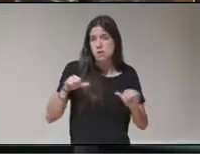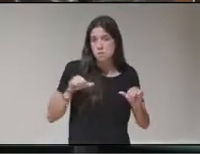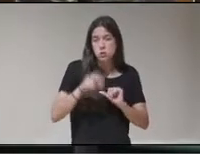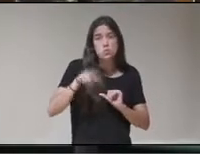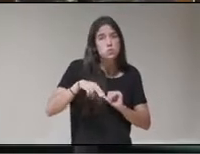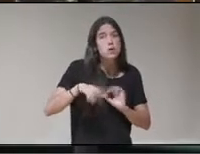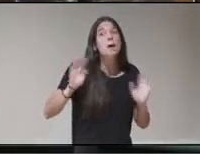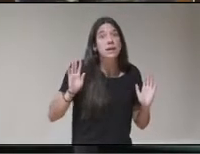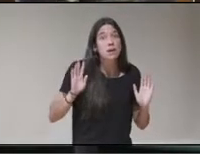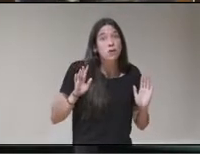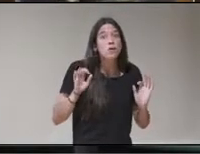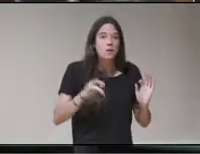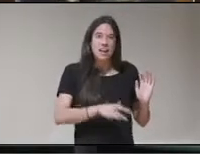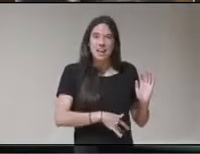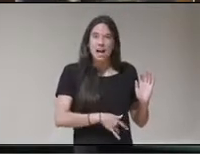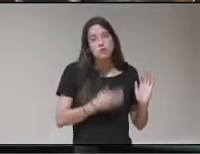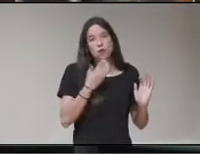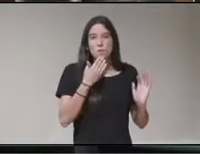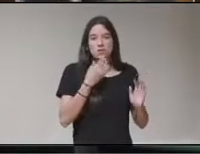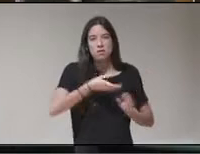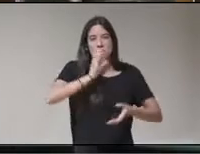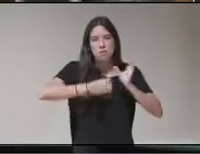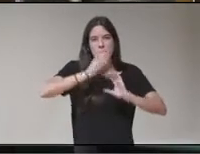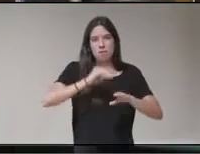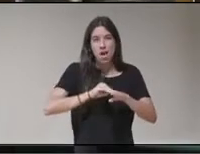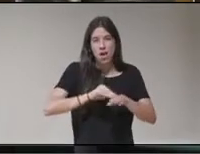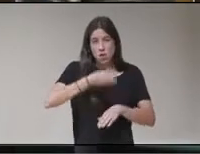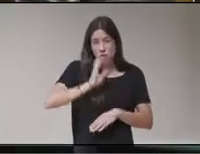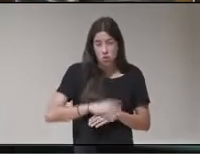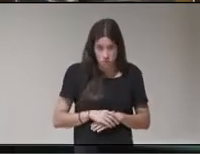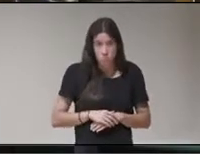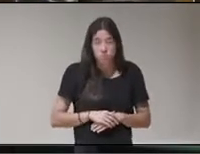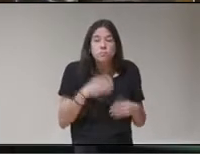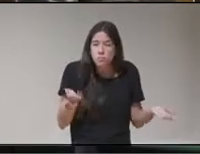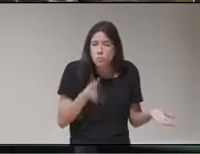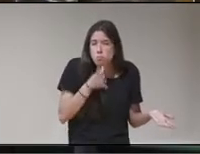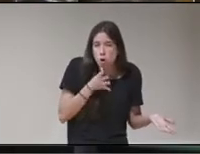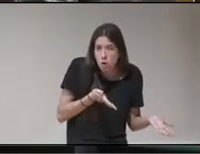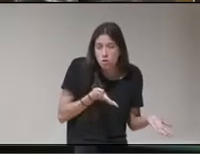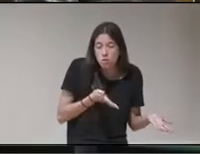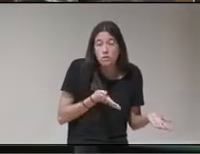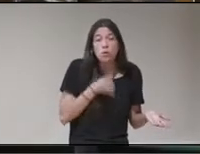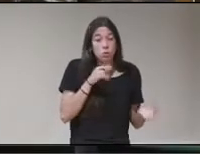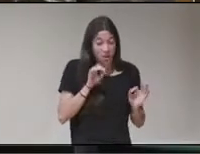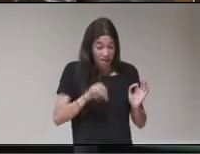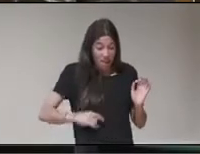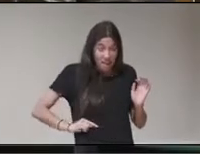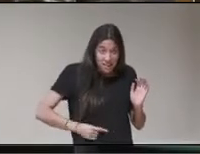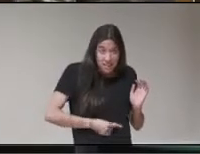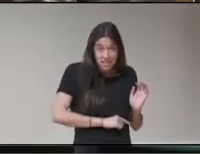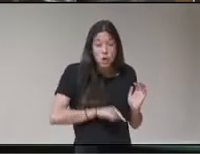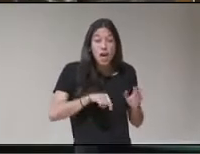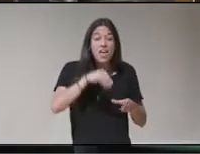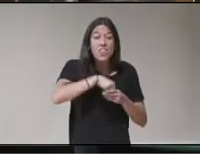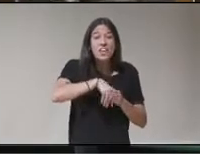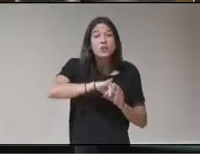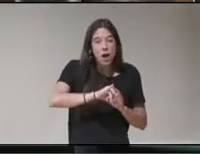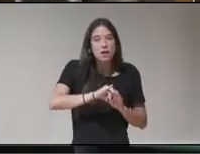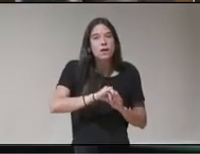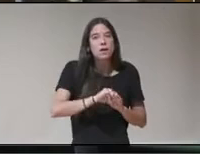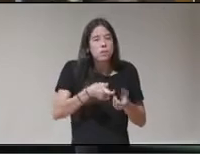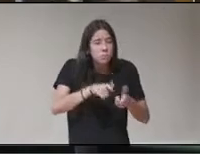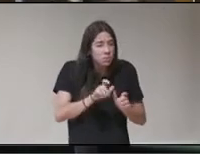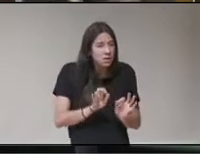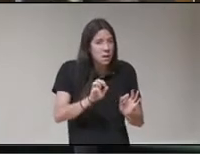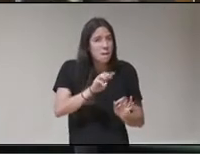que tienen un hígado como si fueran bebedores empedernidos. ¿Por qué es eso? Pues eso es porque en su intestino hay sobre todo Klebsielas, pero no